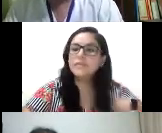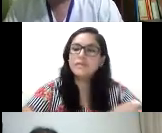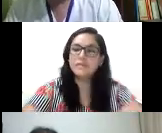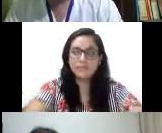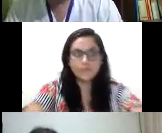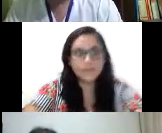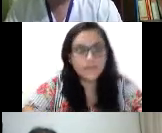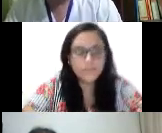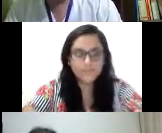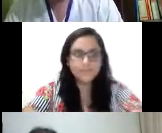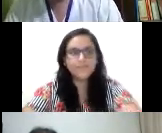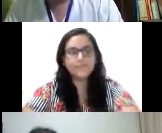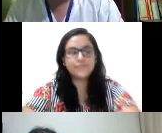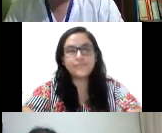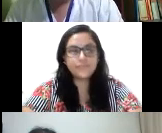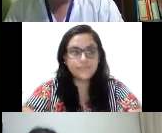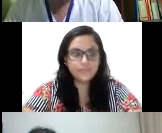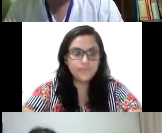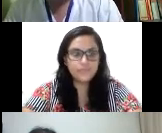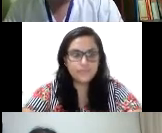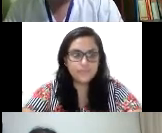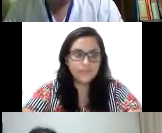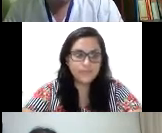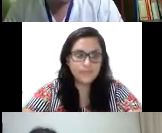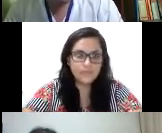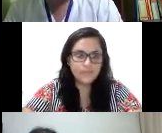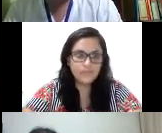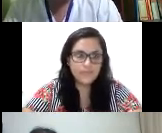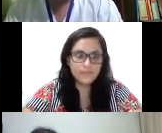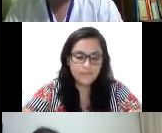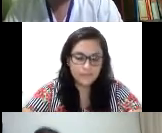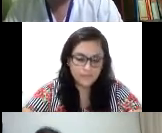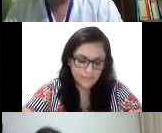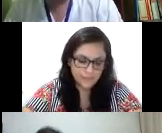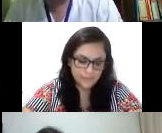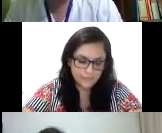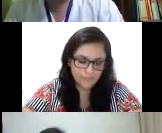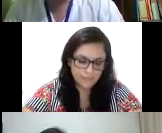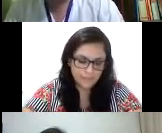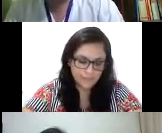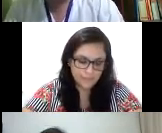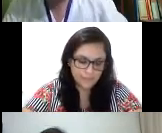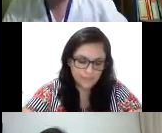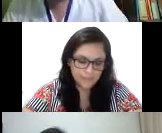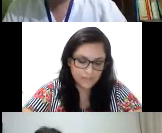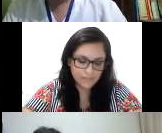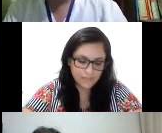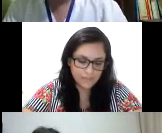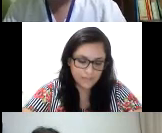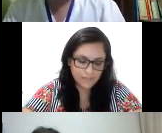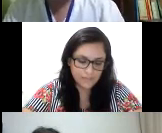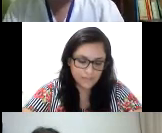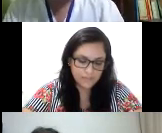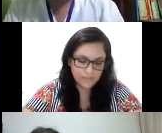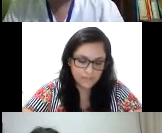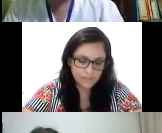Y si consideramos que las cadenas musculares son músculos también que cubren parte del tórax, parte respiratoria, se coloca para mejorar, en este caso, la